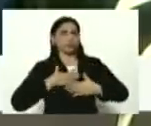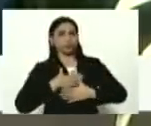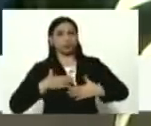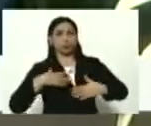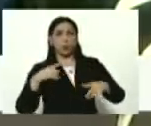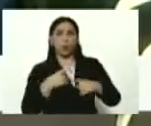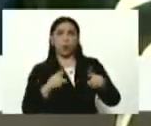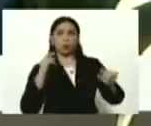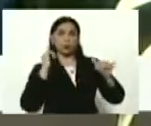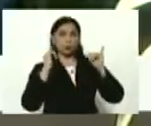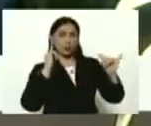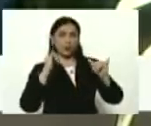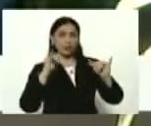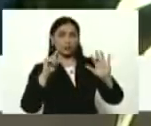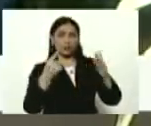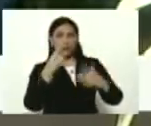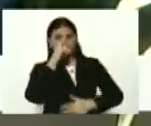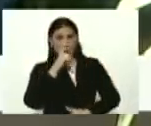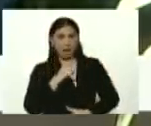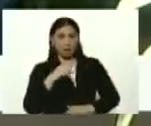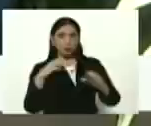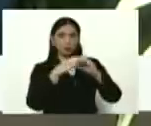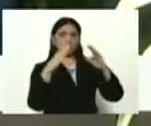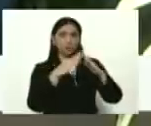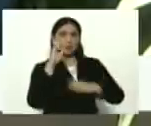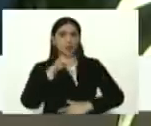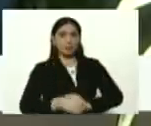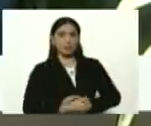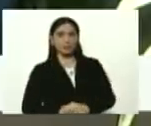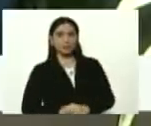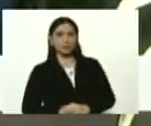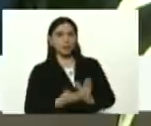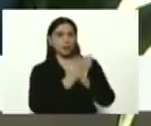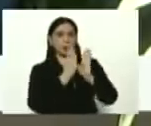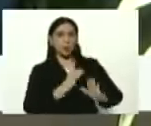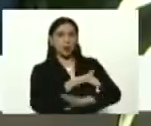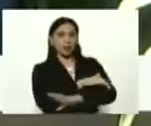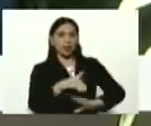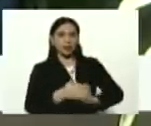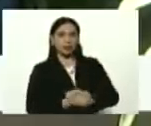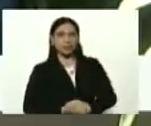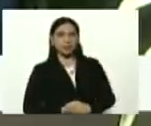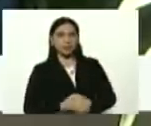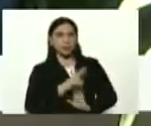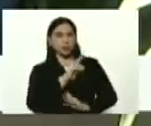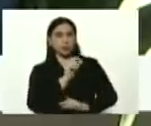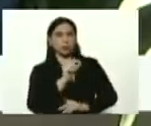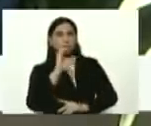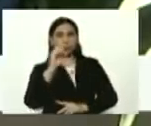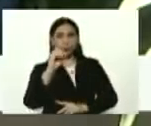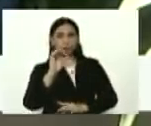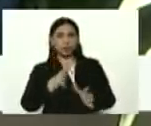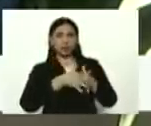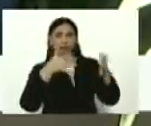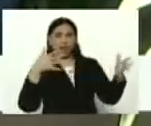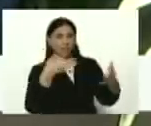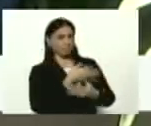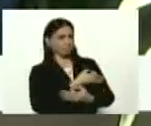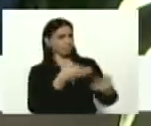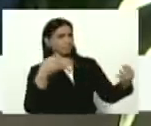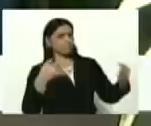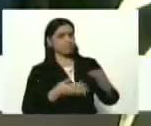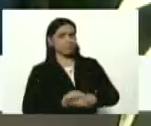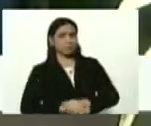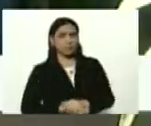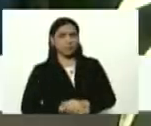Gran Misión Hogares de la Patria, y en particular de la Escuela de Calle 2.0, que tiene como uno de sus grandes éxitos